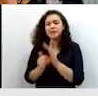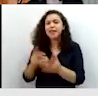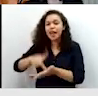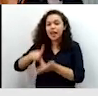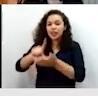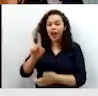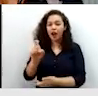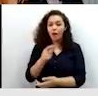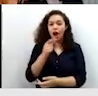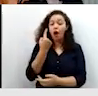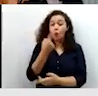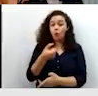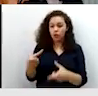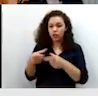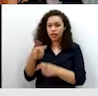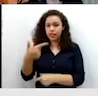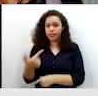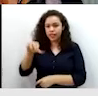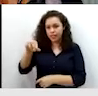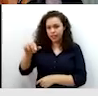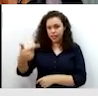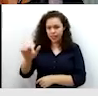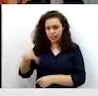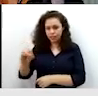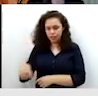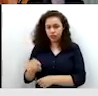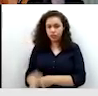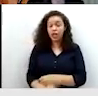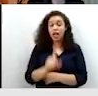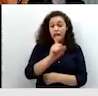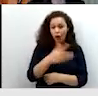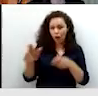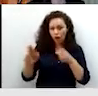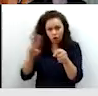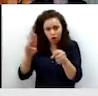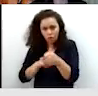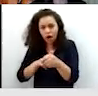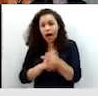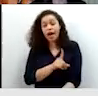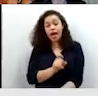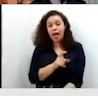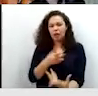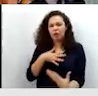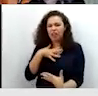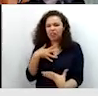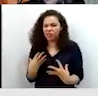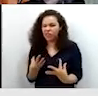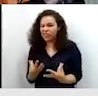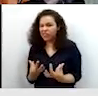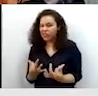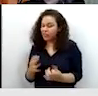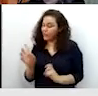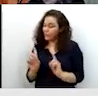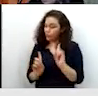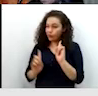contexto, agua de calidad y agua de dudosa calidad. Cuando es agua de dudosa calidad, se utiliza